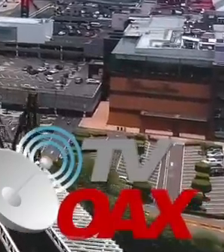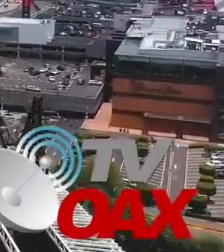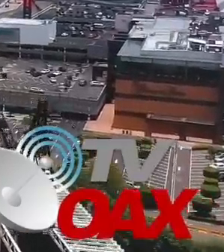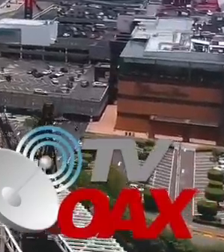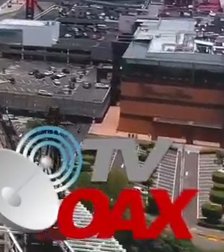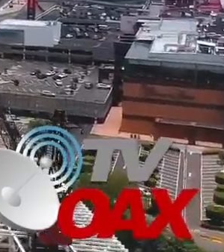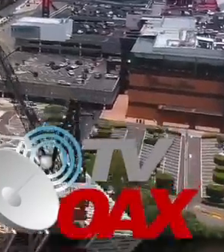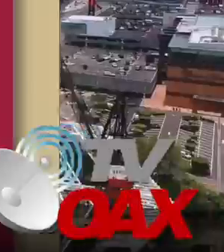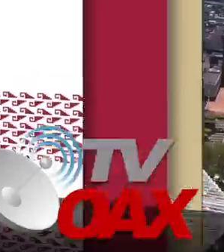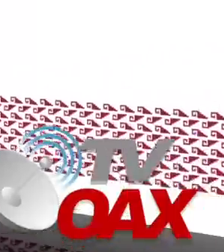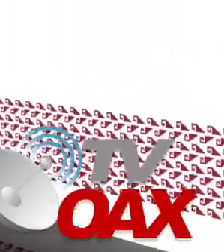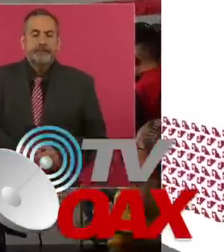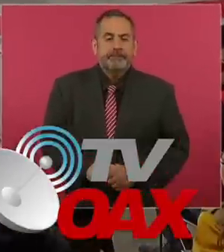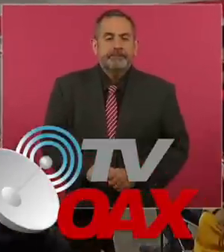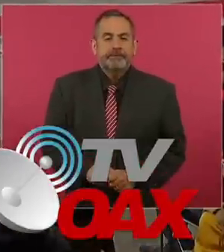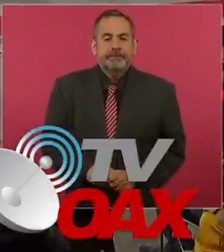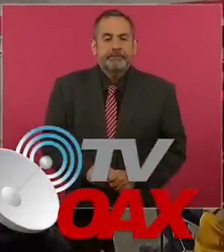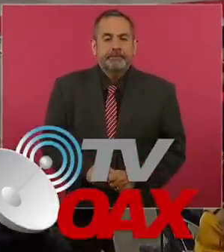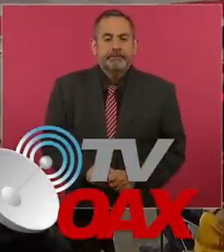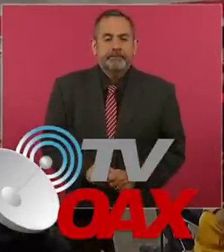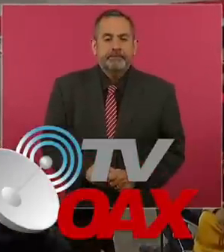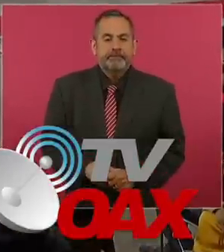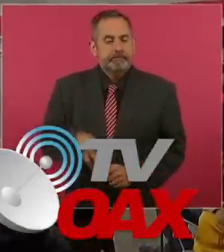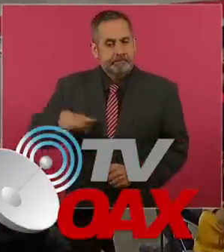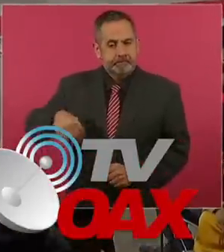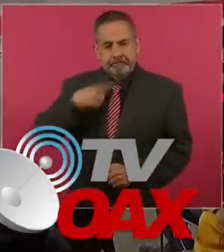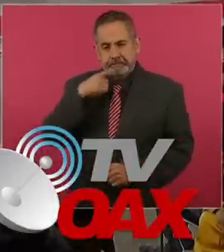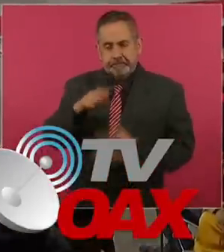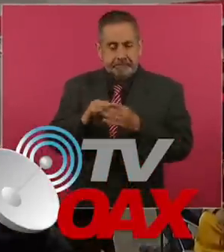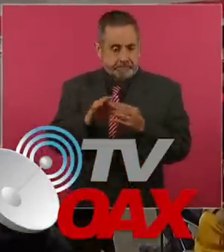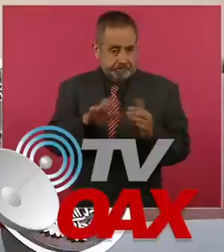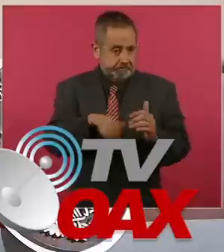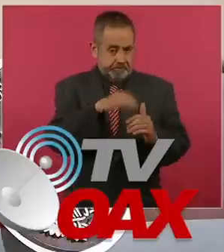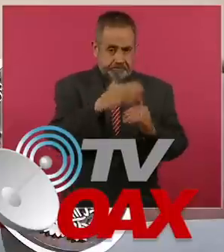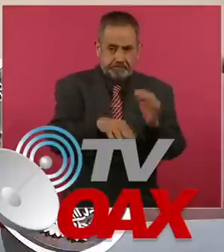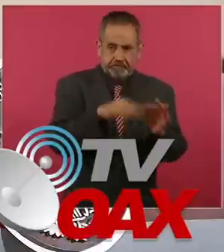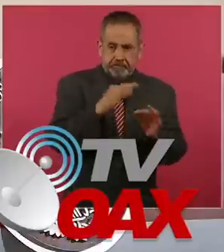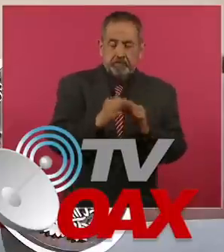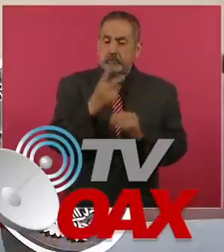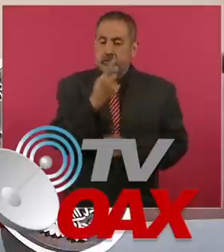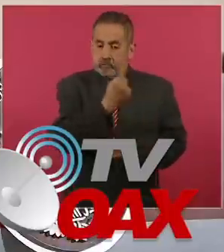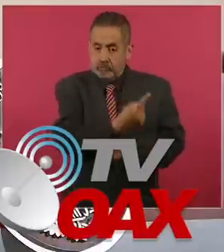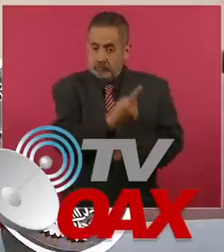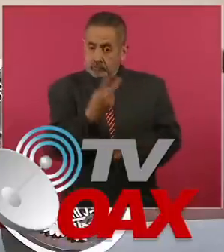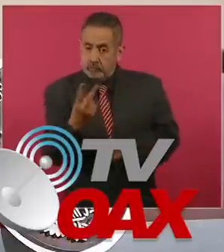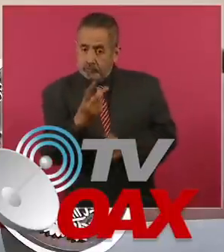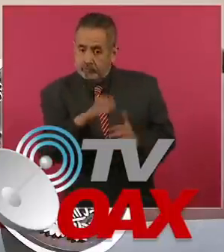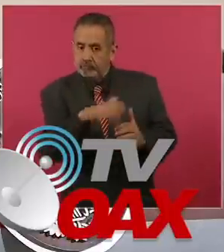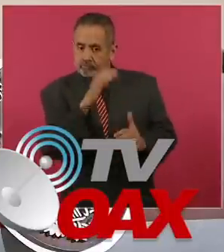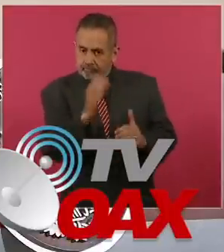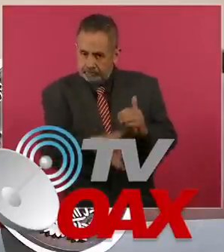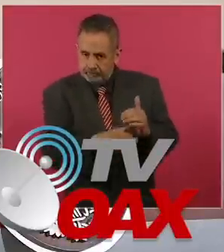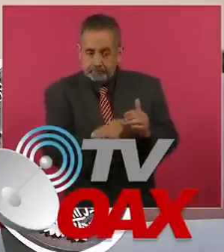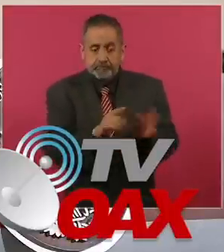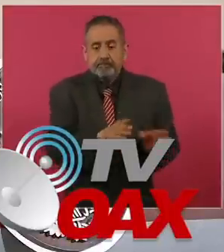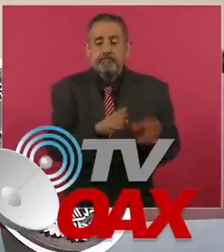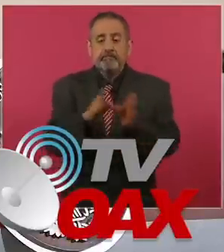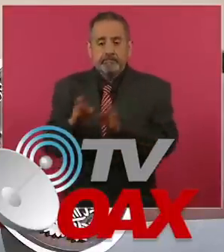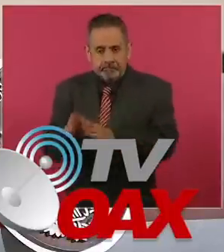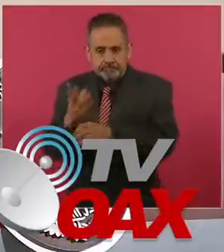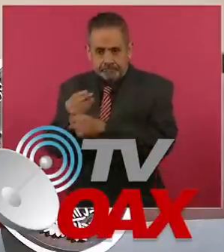trabajando. Como decía, tenemos ya terminados los primeros 2 tramos y ya nos encontramos en fase